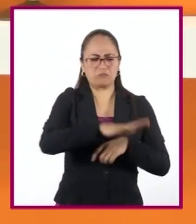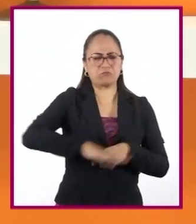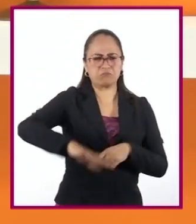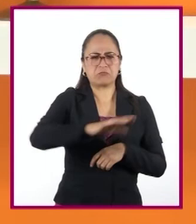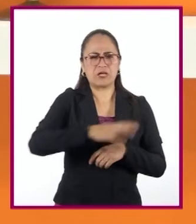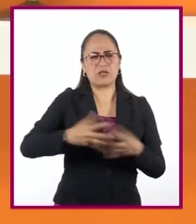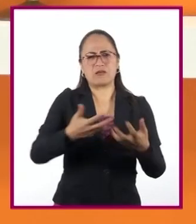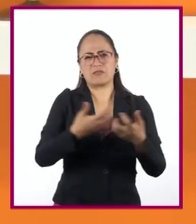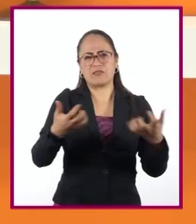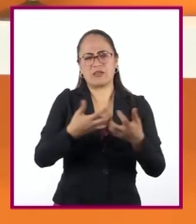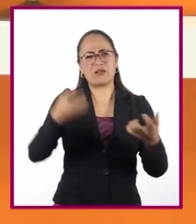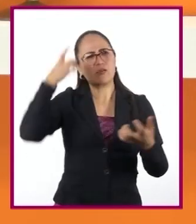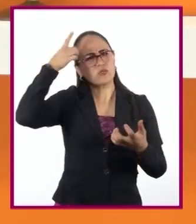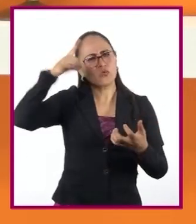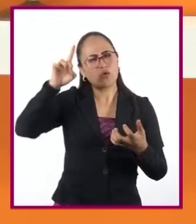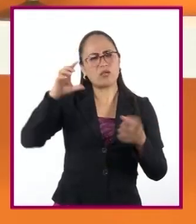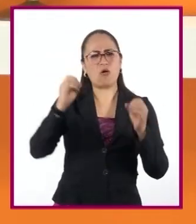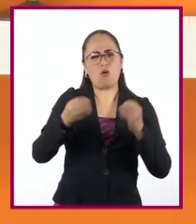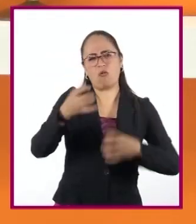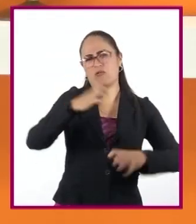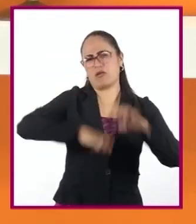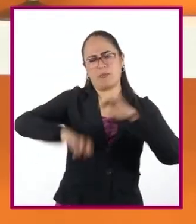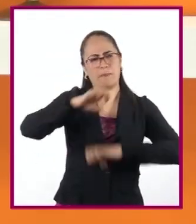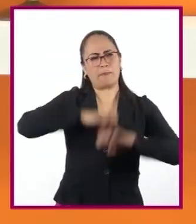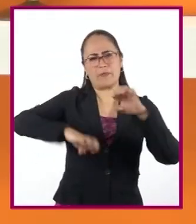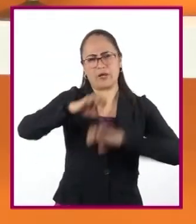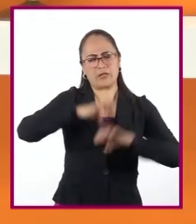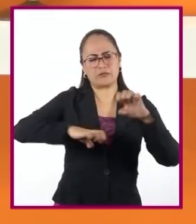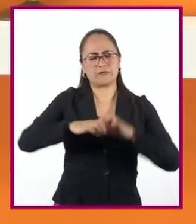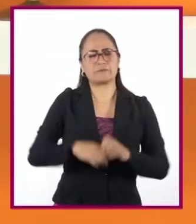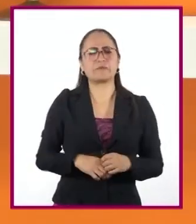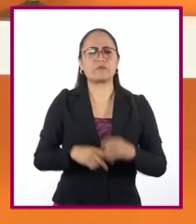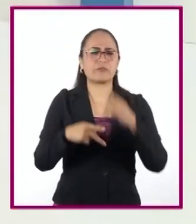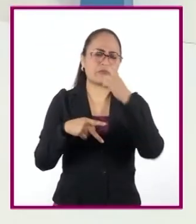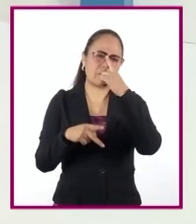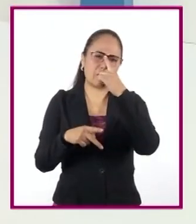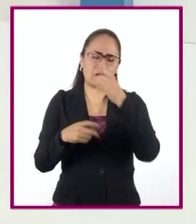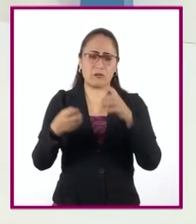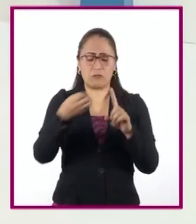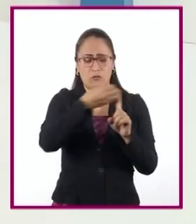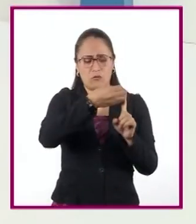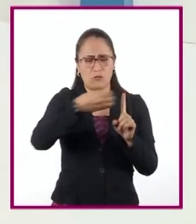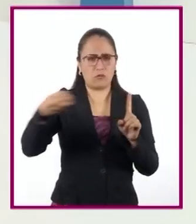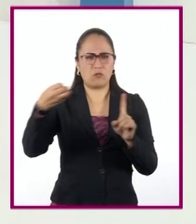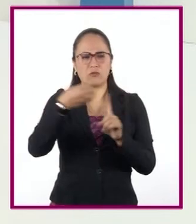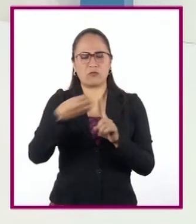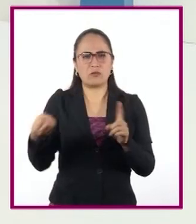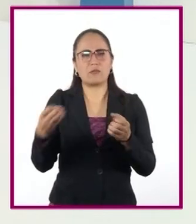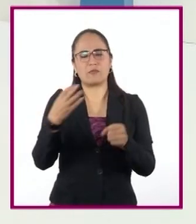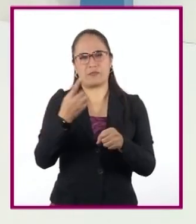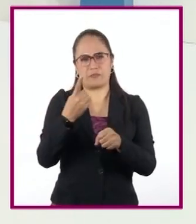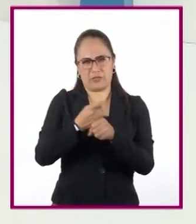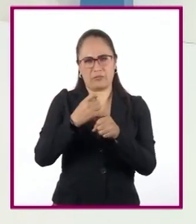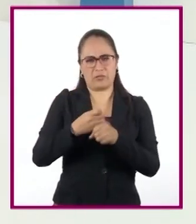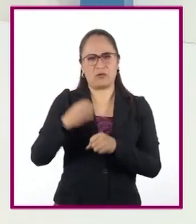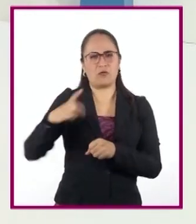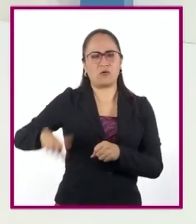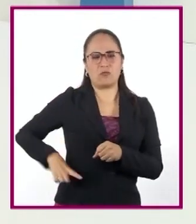de compañías privadas. Dicha estructura consistía en un gobernador,